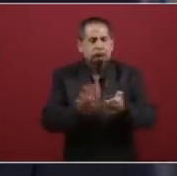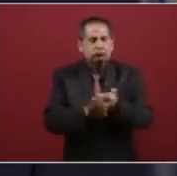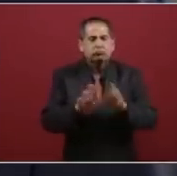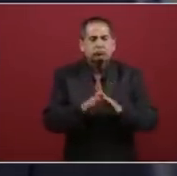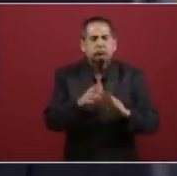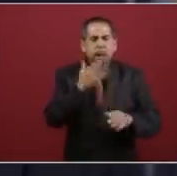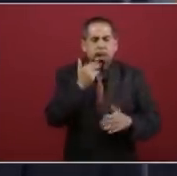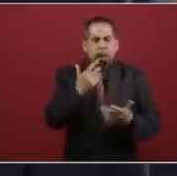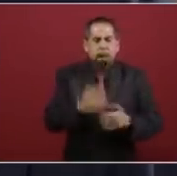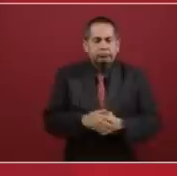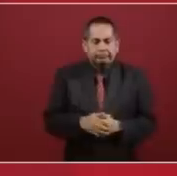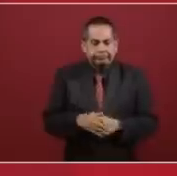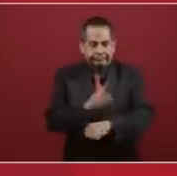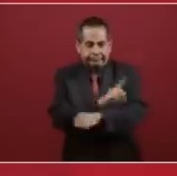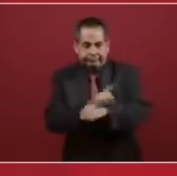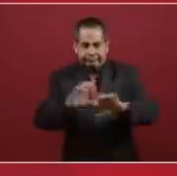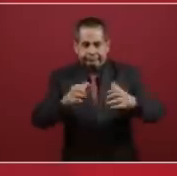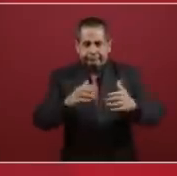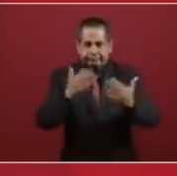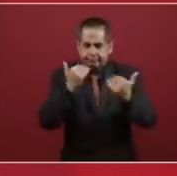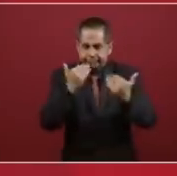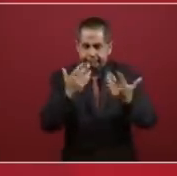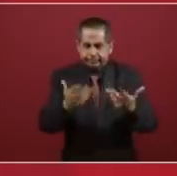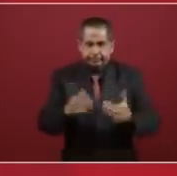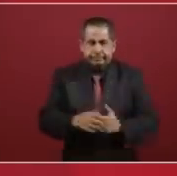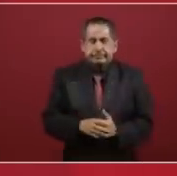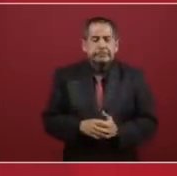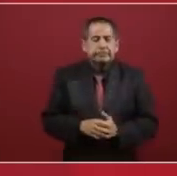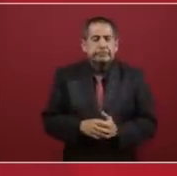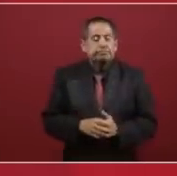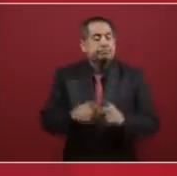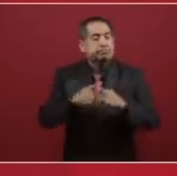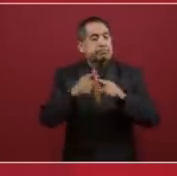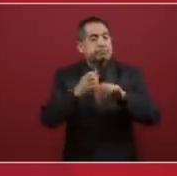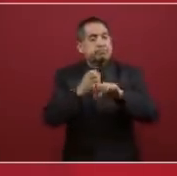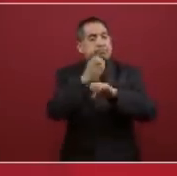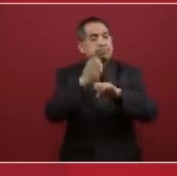hay delegaciones en los estados.